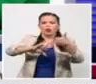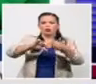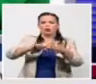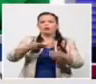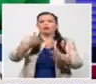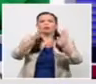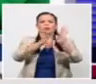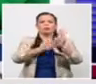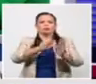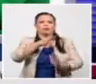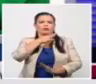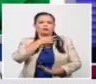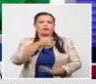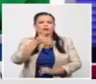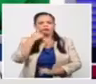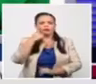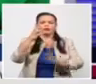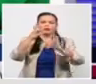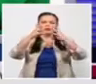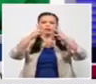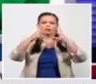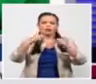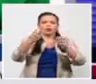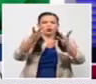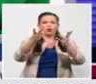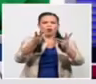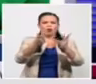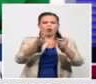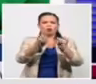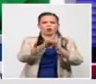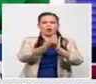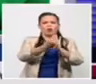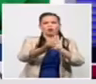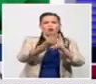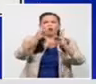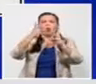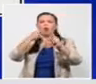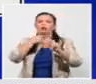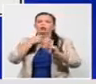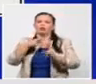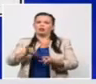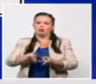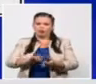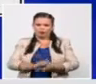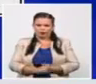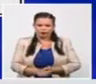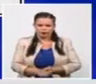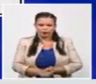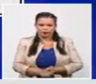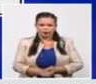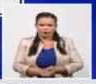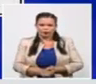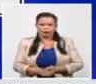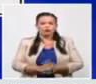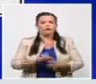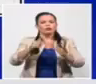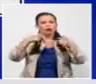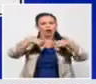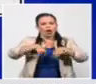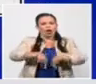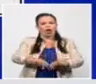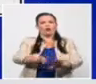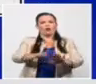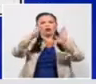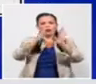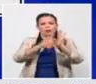casos y desde el punto de vista de fallecidos. Y ya febrero, con una cifra en